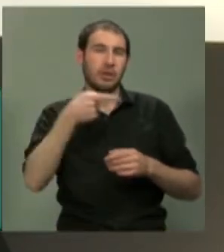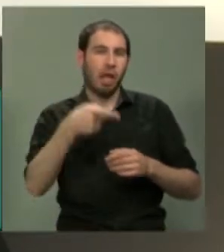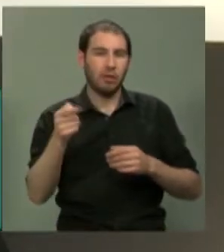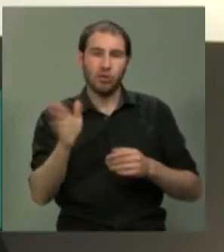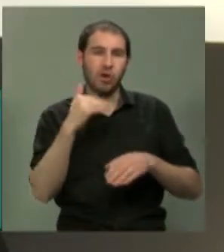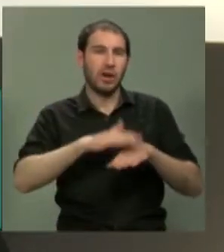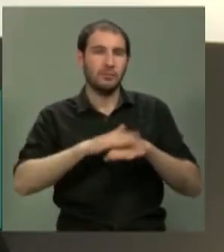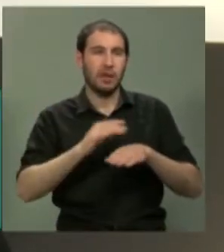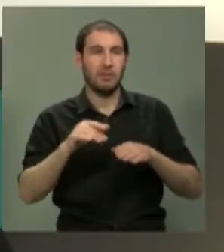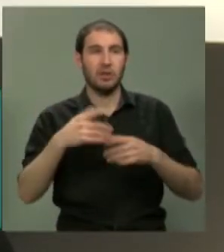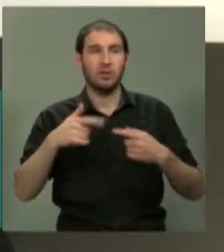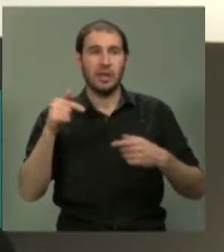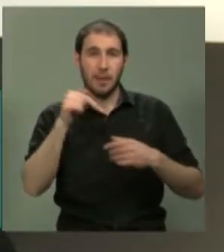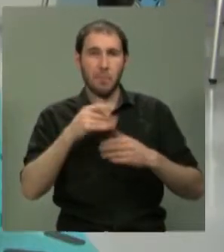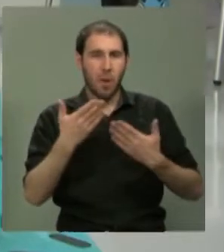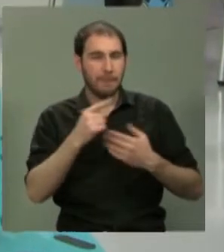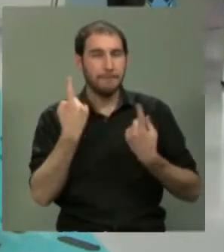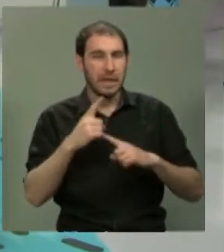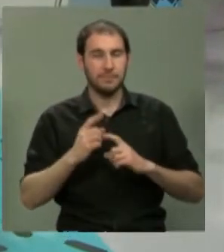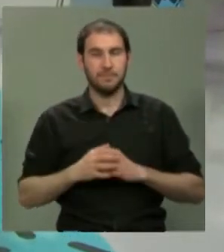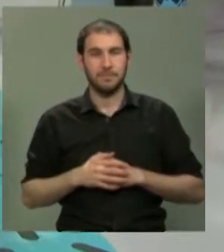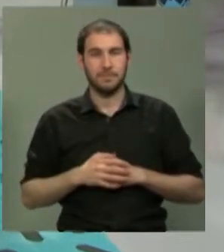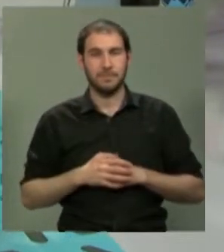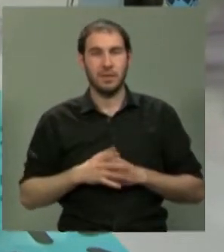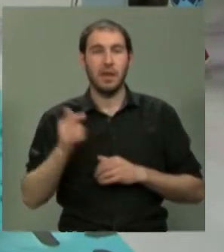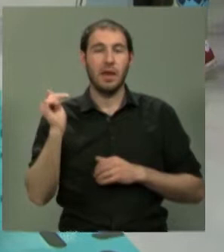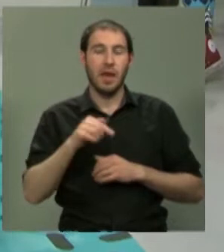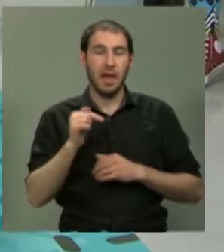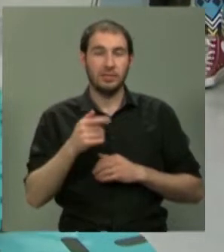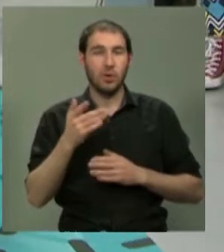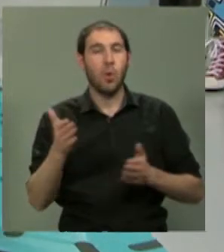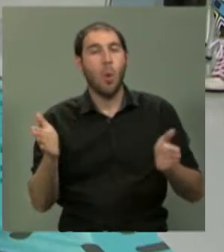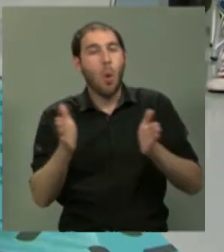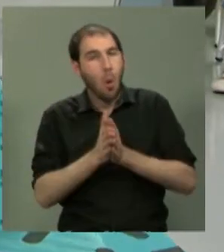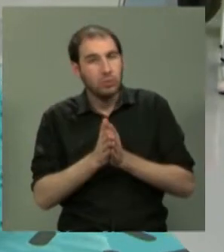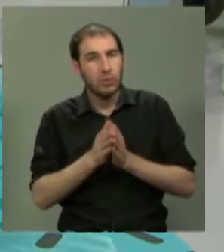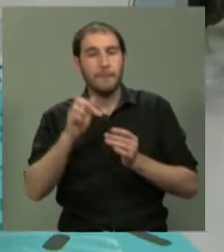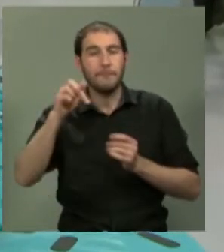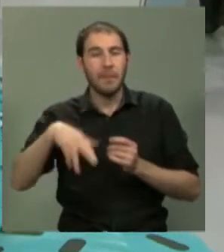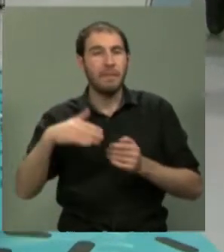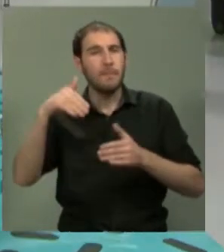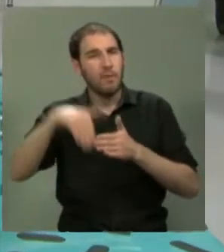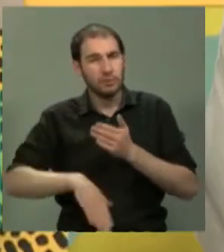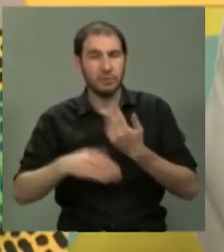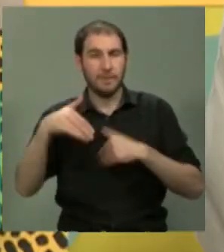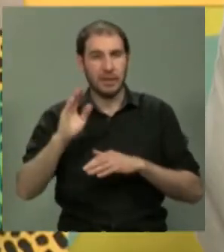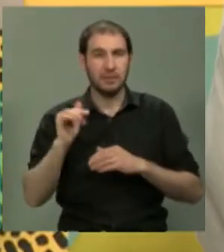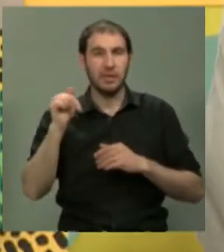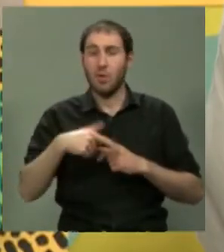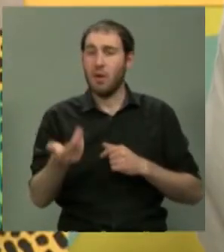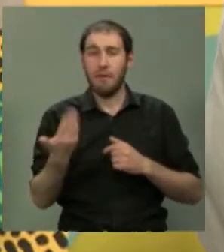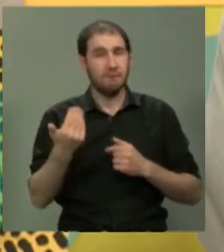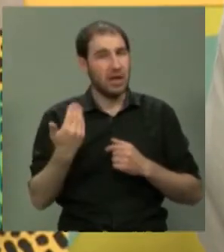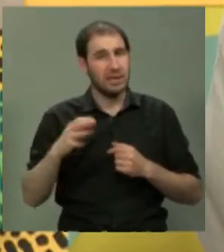hacerlo responsable de un acto que ha cometido, pero esto tiene que ir acompañado de políticas de fondo, que es lo que han faltado